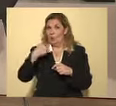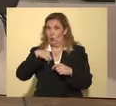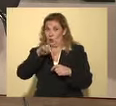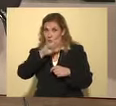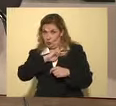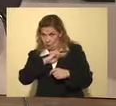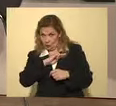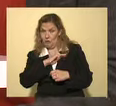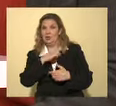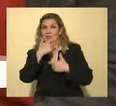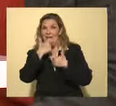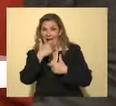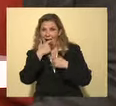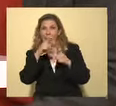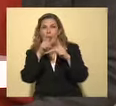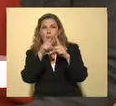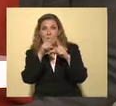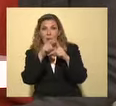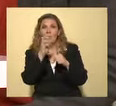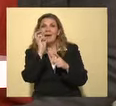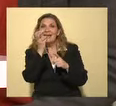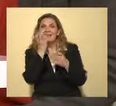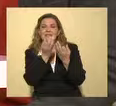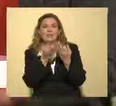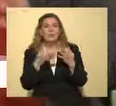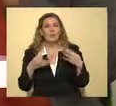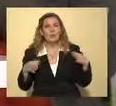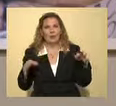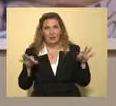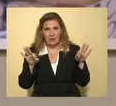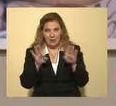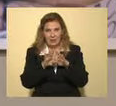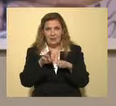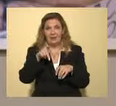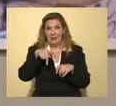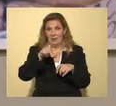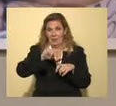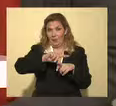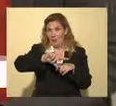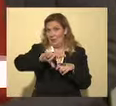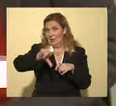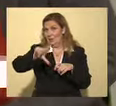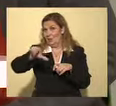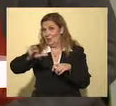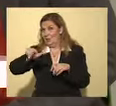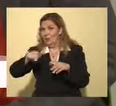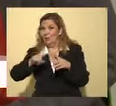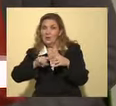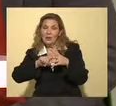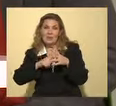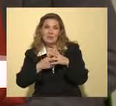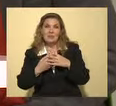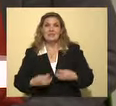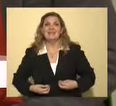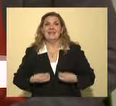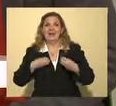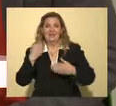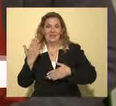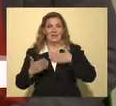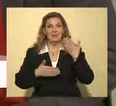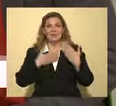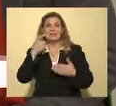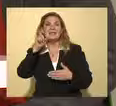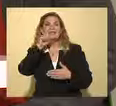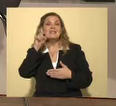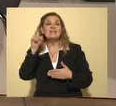riendo y que estamos haciendo la broma, eso es importante. Pero después de eso, empezar a vivir y a disfrutar la